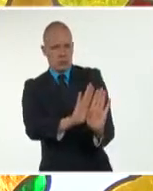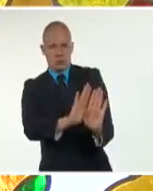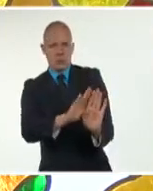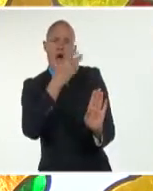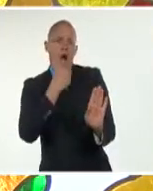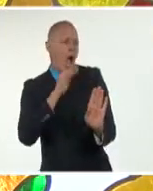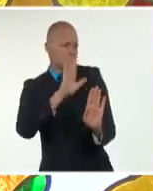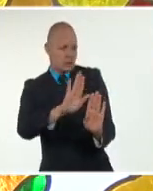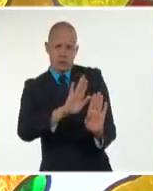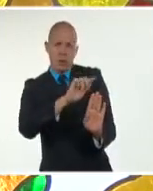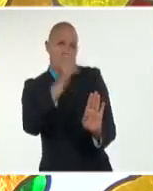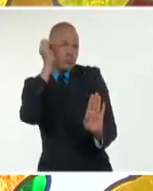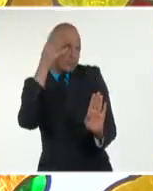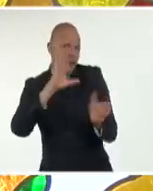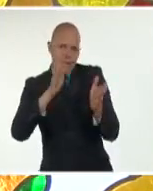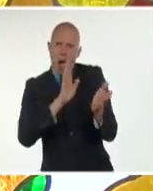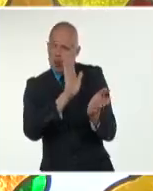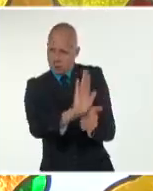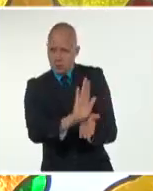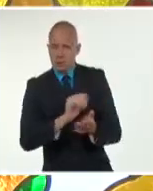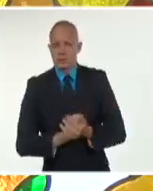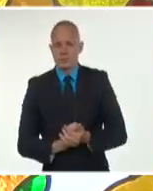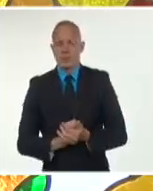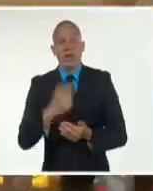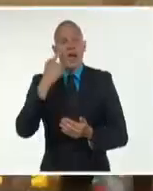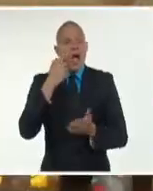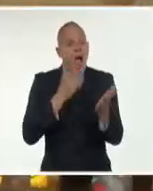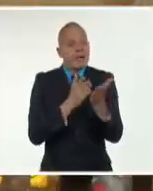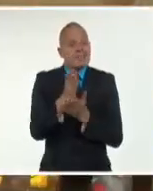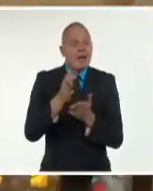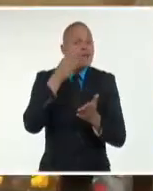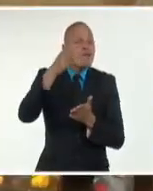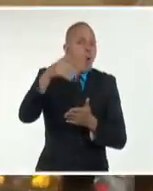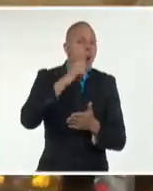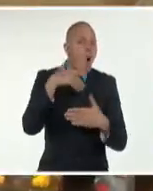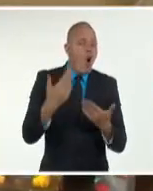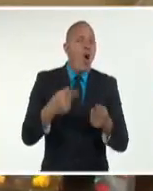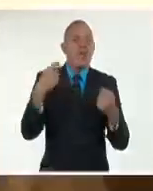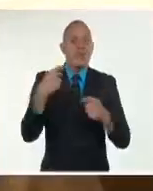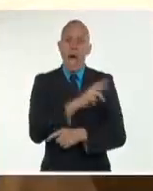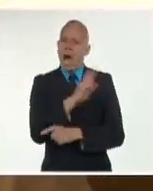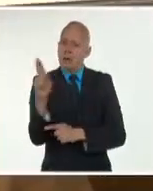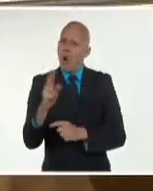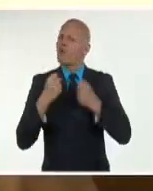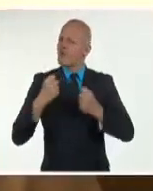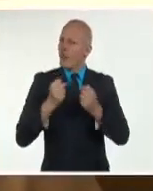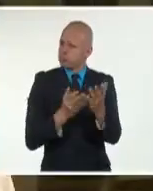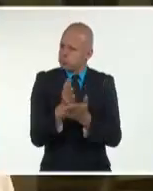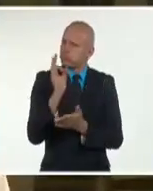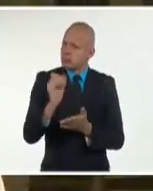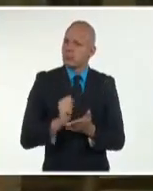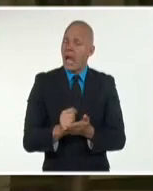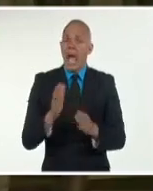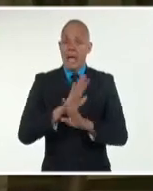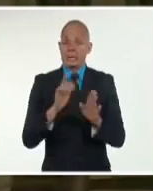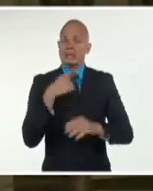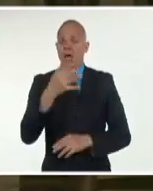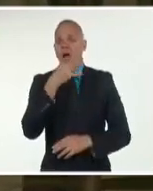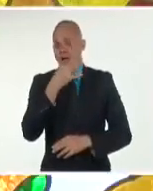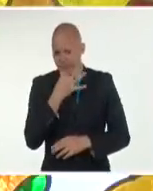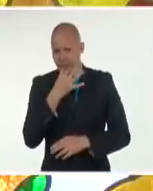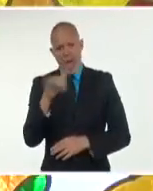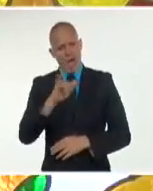futuro, la estabilidad, la firmeza. Machado Ventura ratificó su compromiso y el de sus compañeros con la defensa de